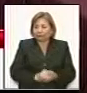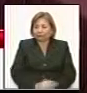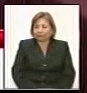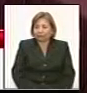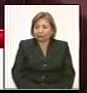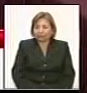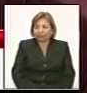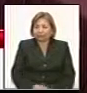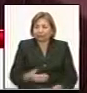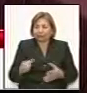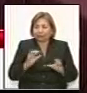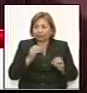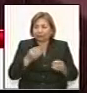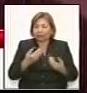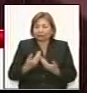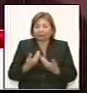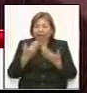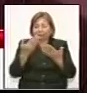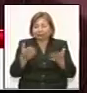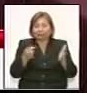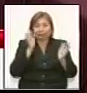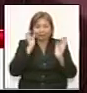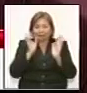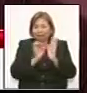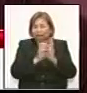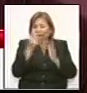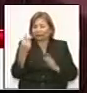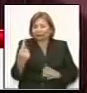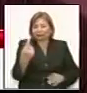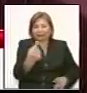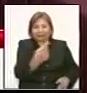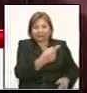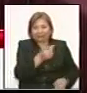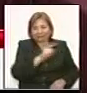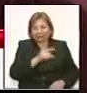salir y se la estoy dejando un ejemplar a cada uno de ustedes.